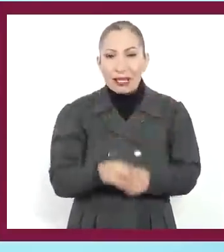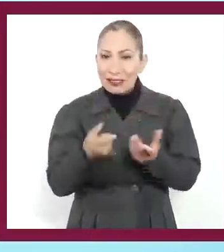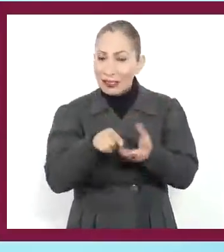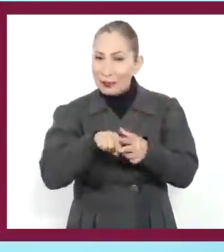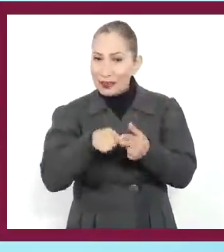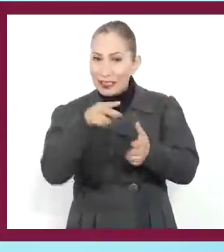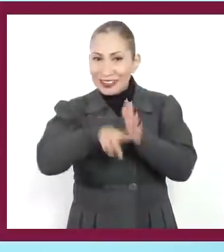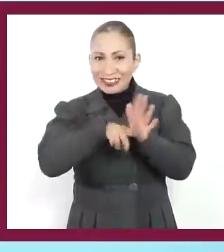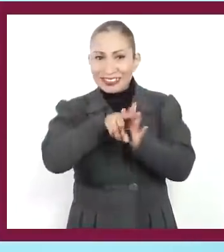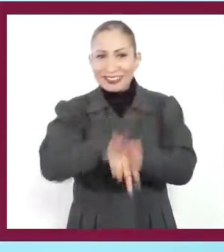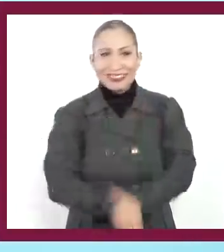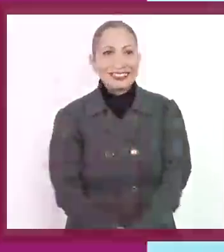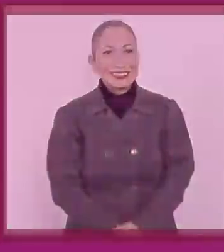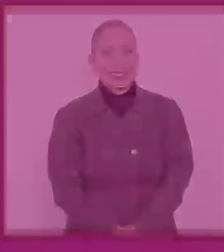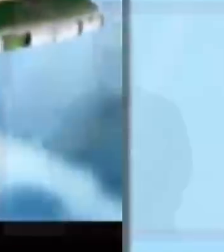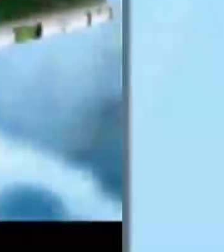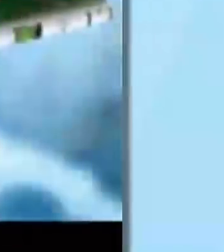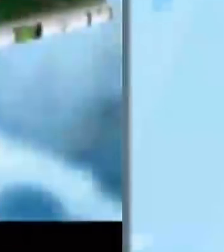¡Corre video!